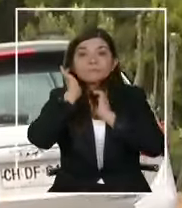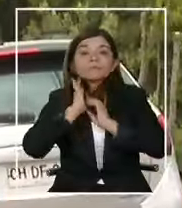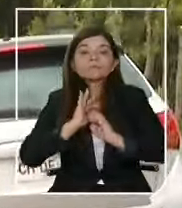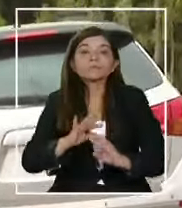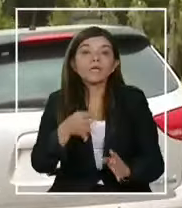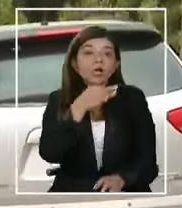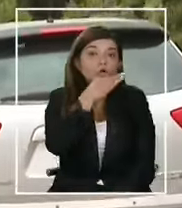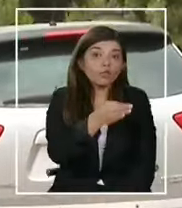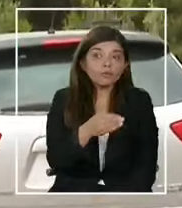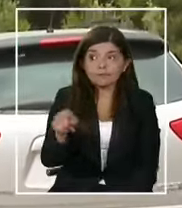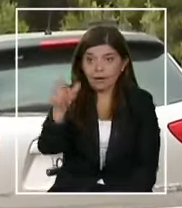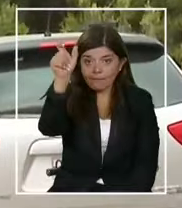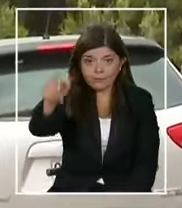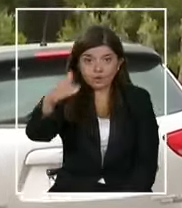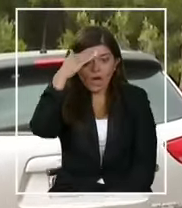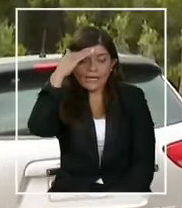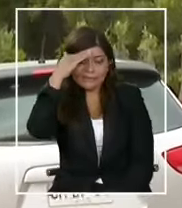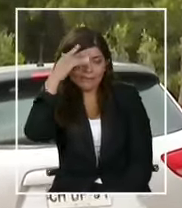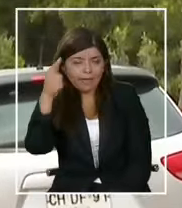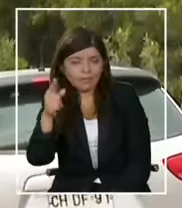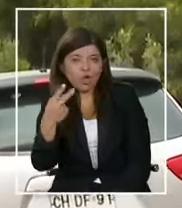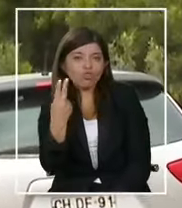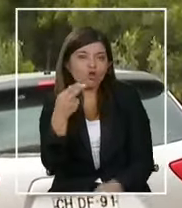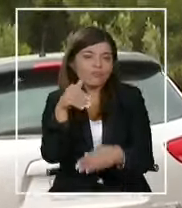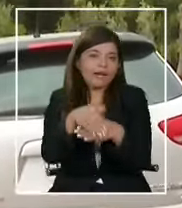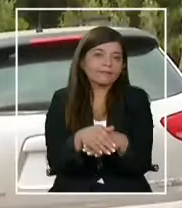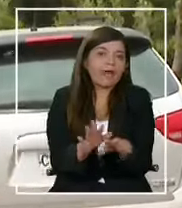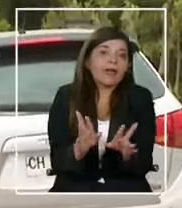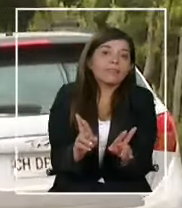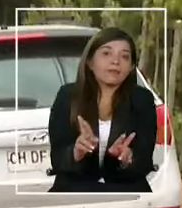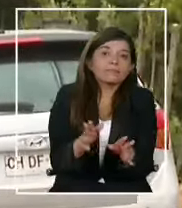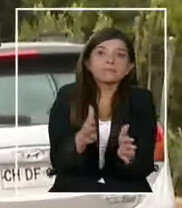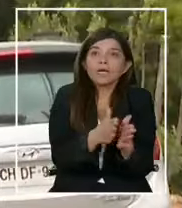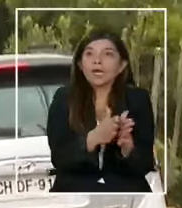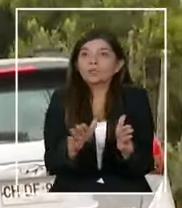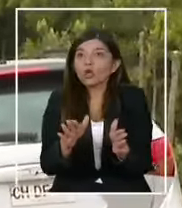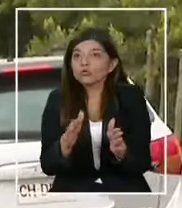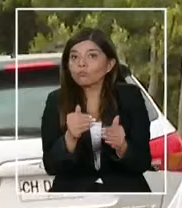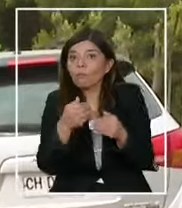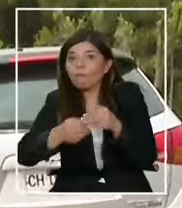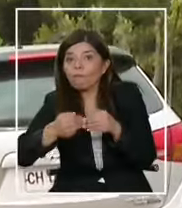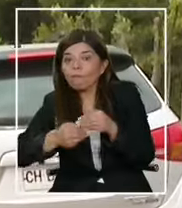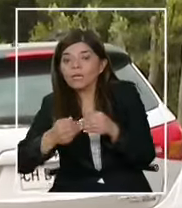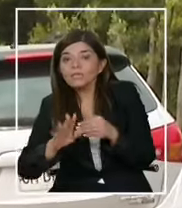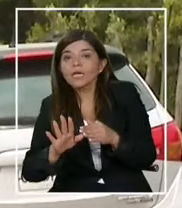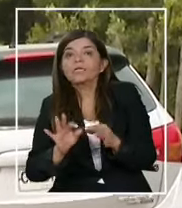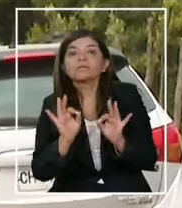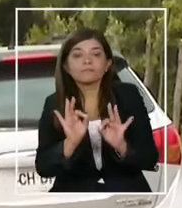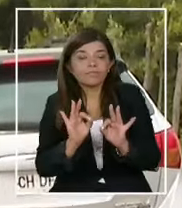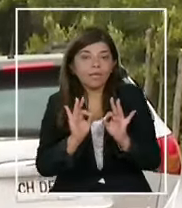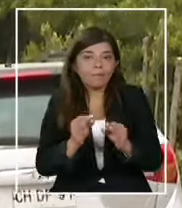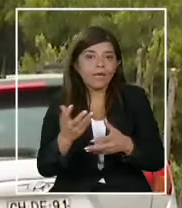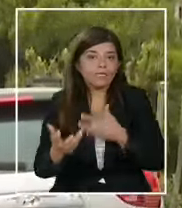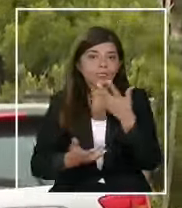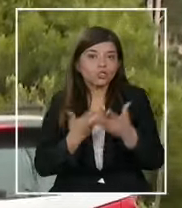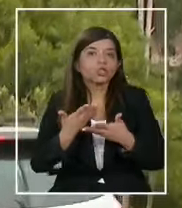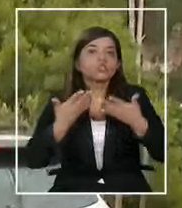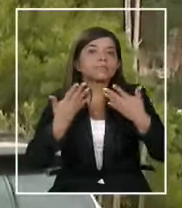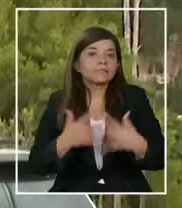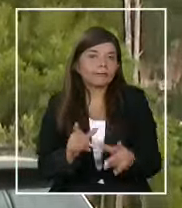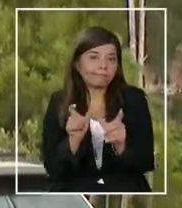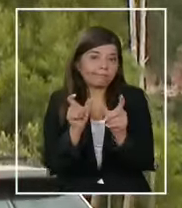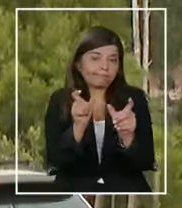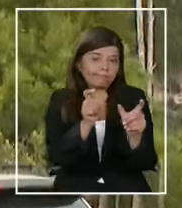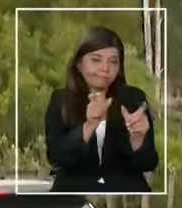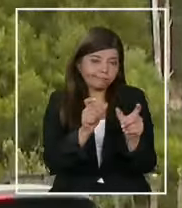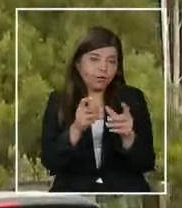Lo decía ahí este experto, cerca de las 2 de la tarde se esperaba, ya son las 12:48. Efectivamente, el incendio ya está contenido.